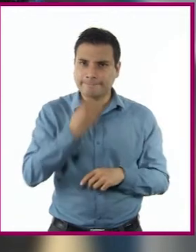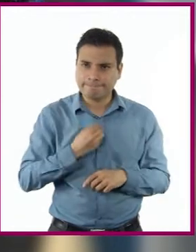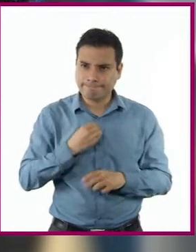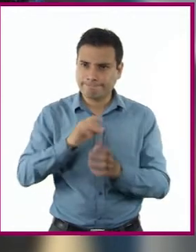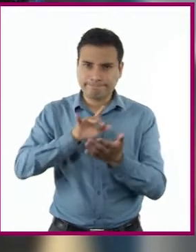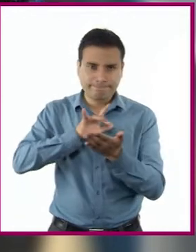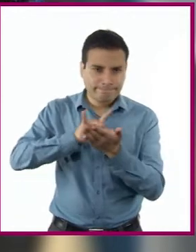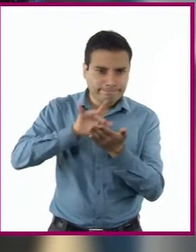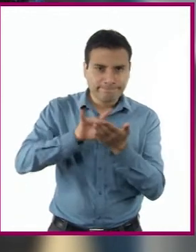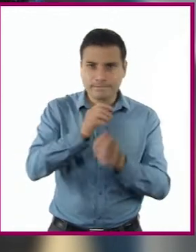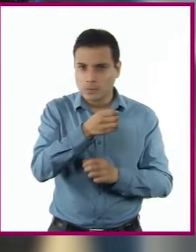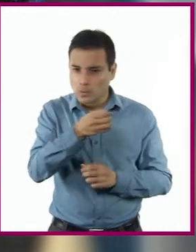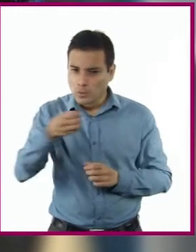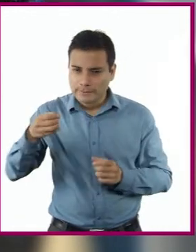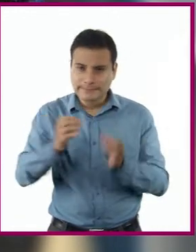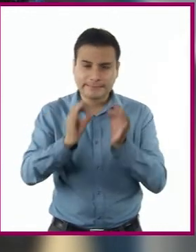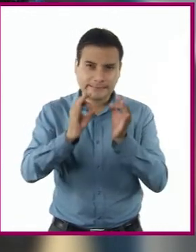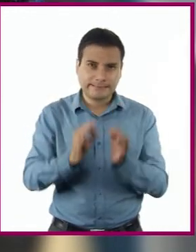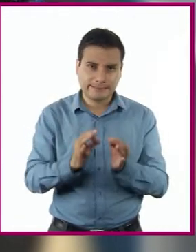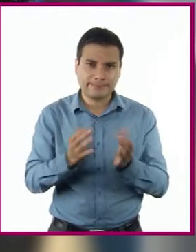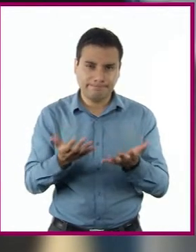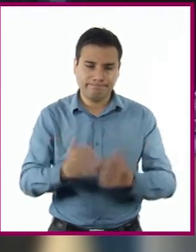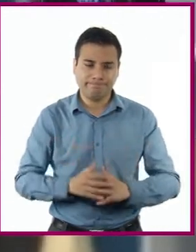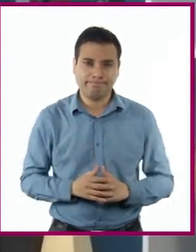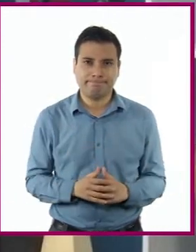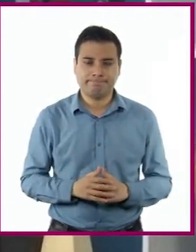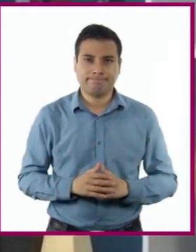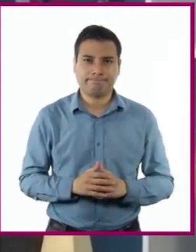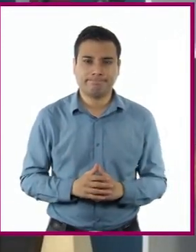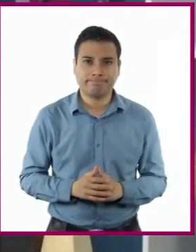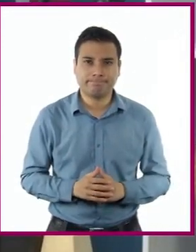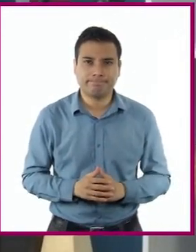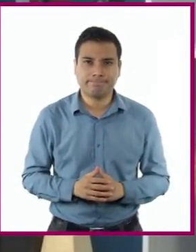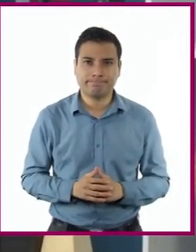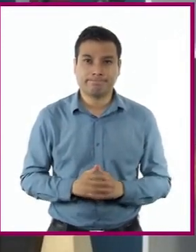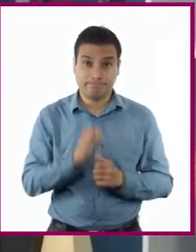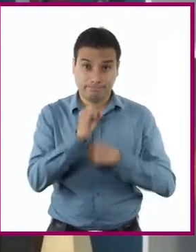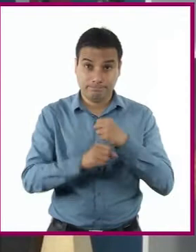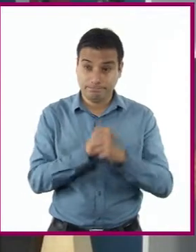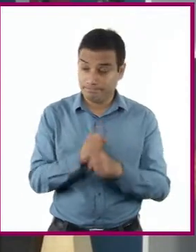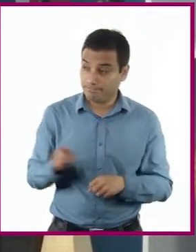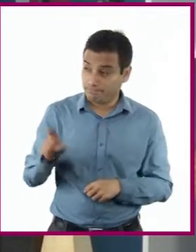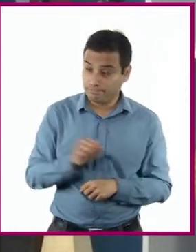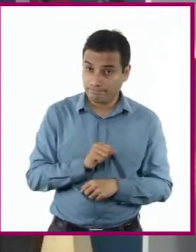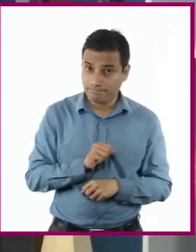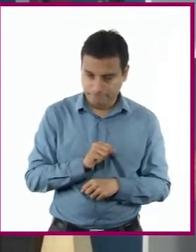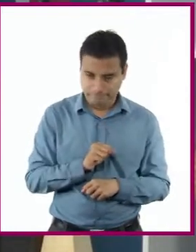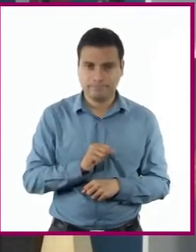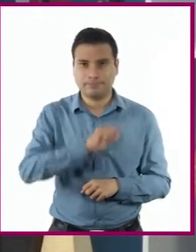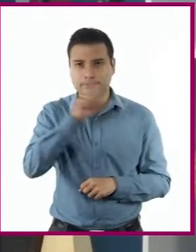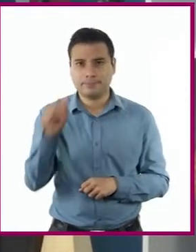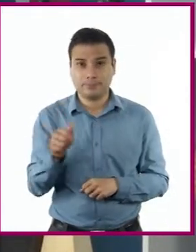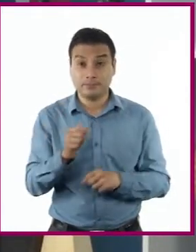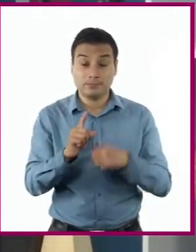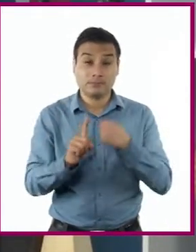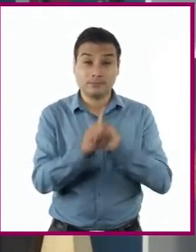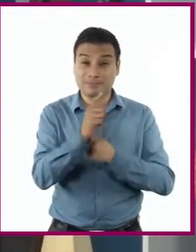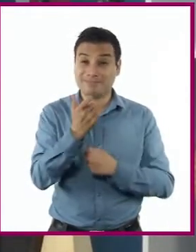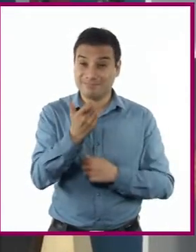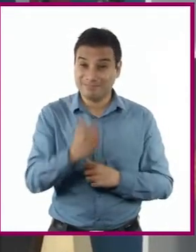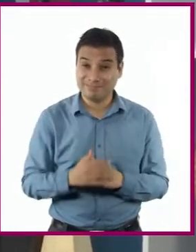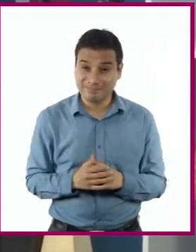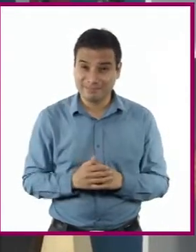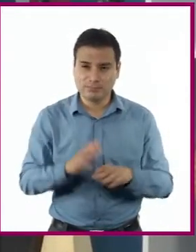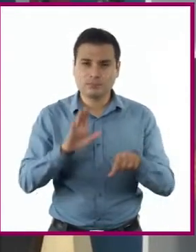capacidad organizativa y empatía ante la contingencia. En 1986 tuvo lugar otra crisis económica